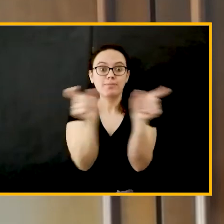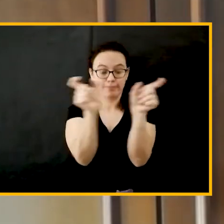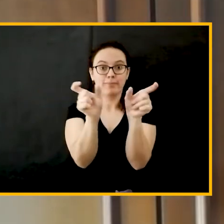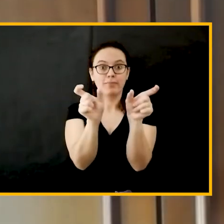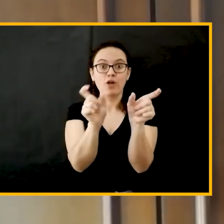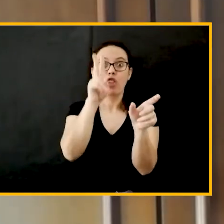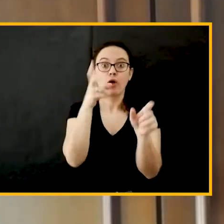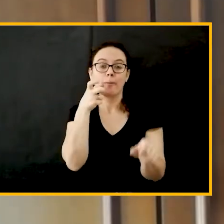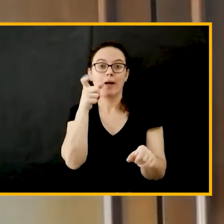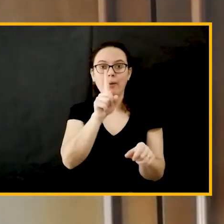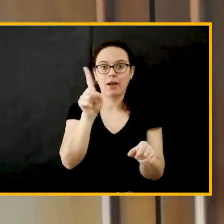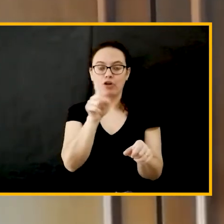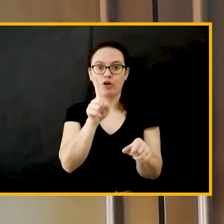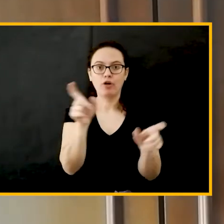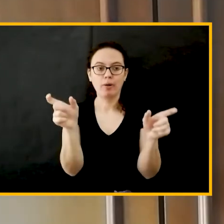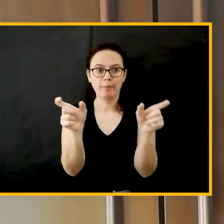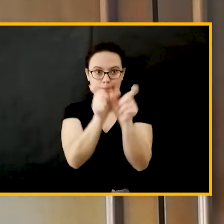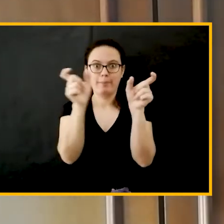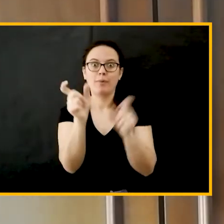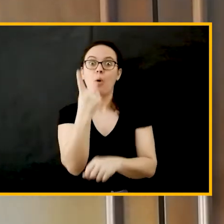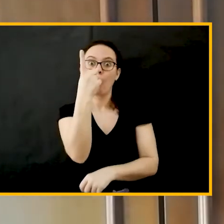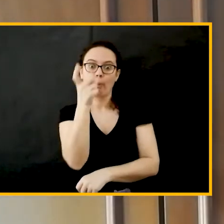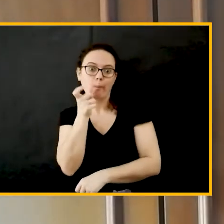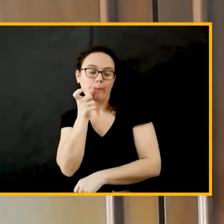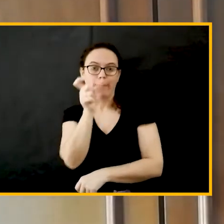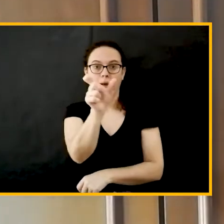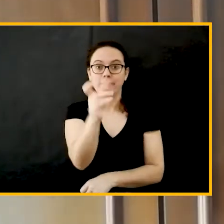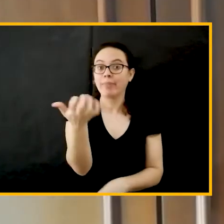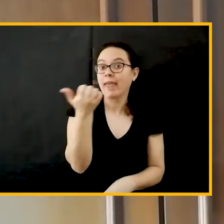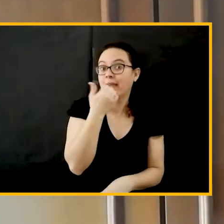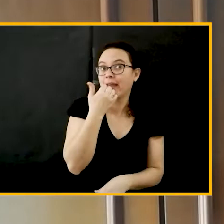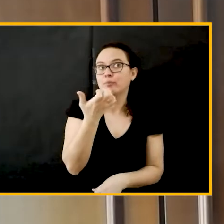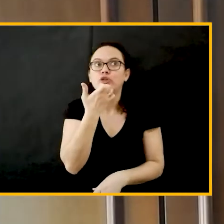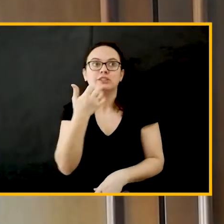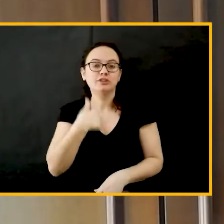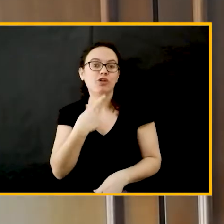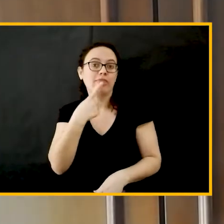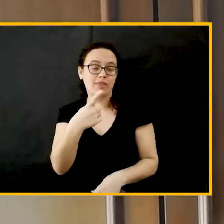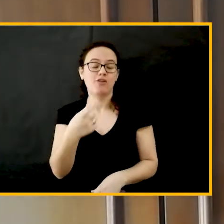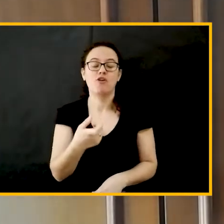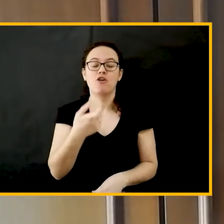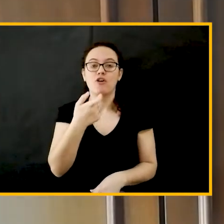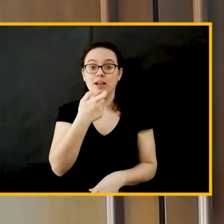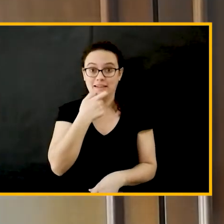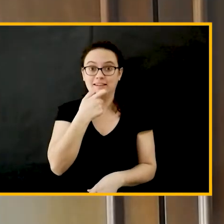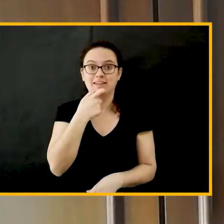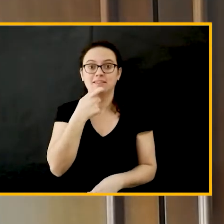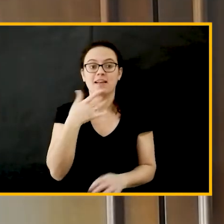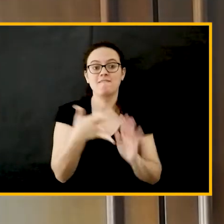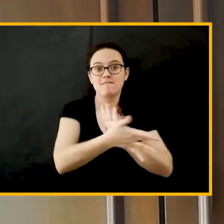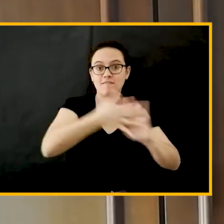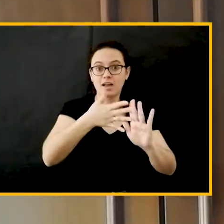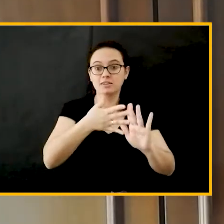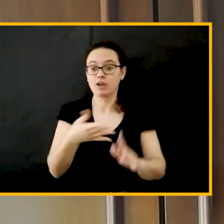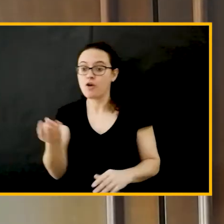salen solo una palabra. Por ejemplo, si yo digo fast food, comida rápida,